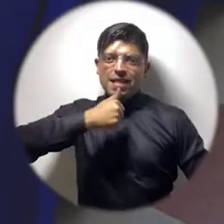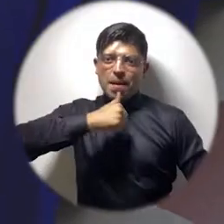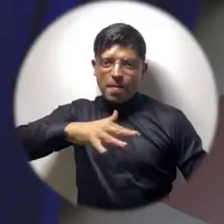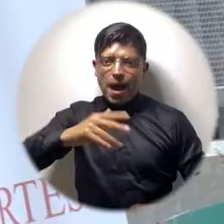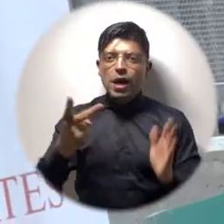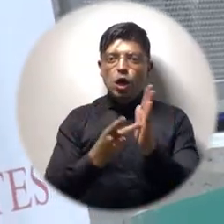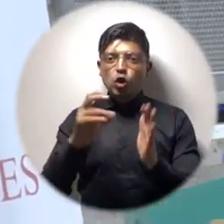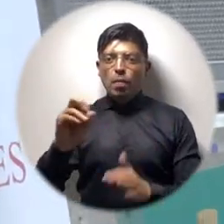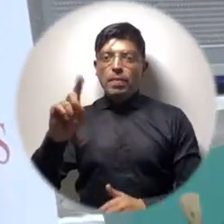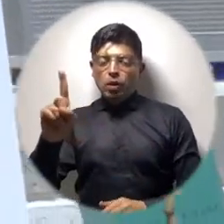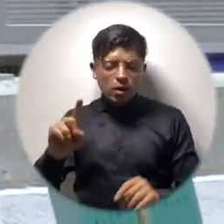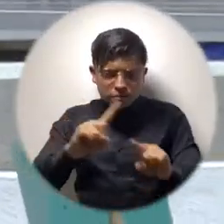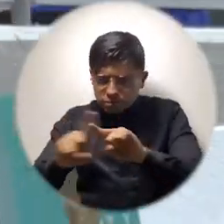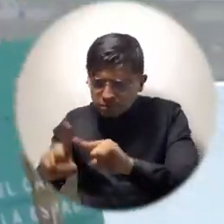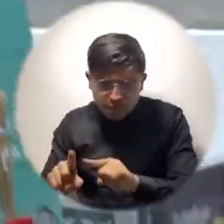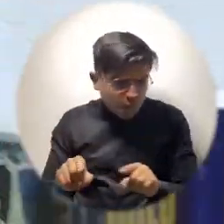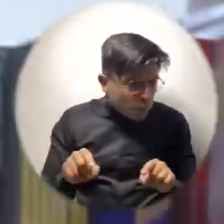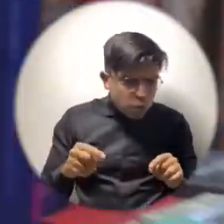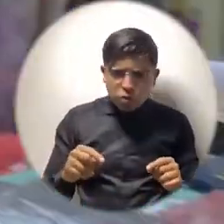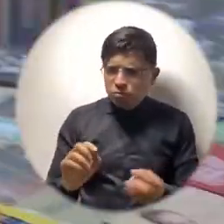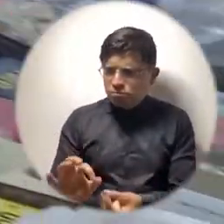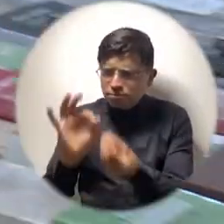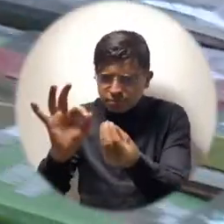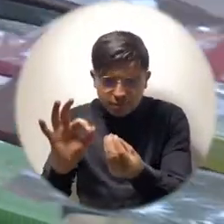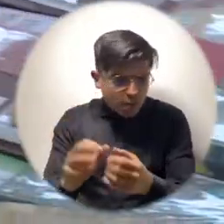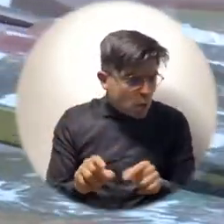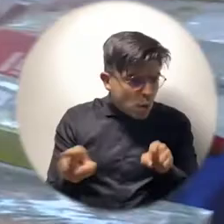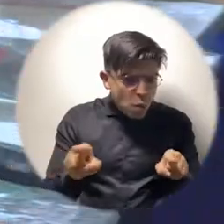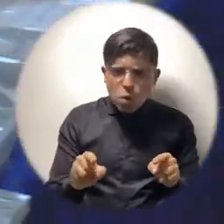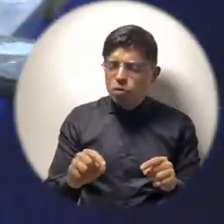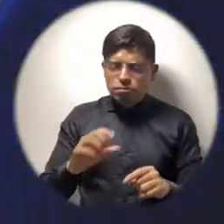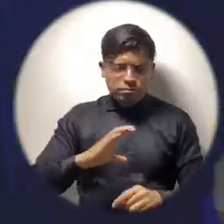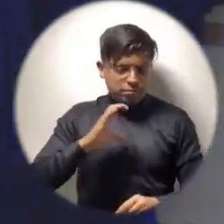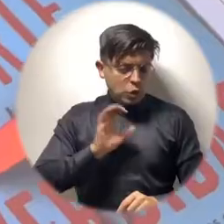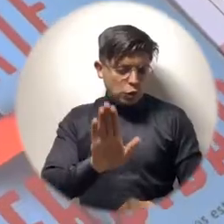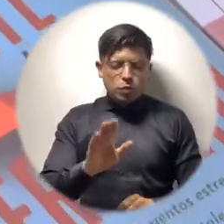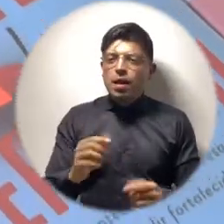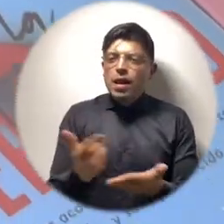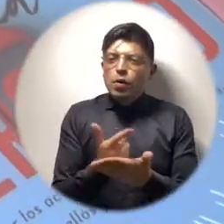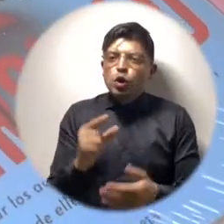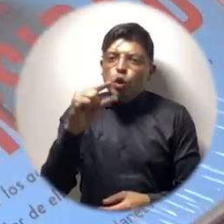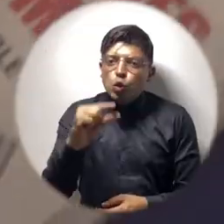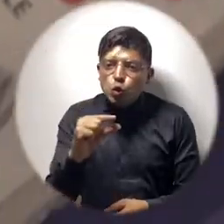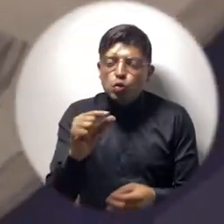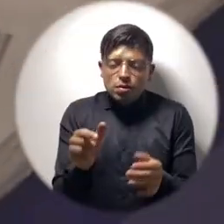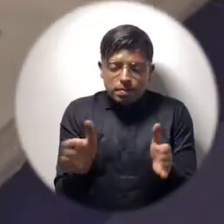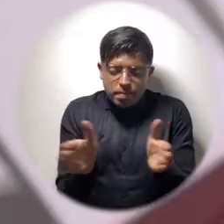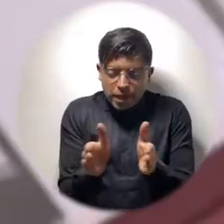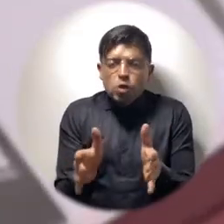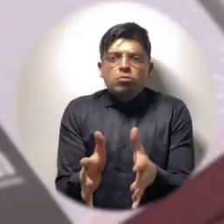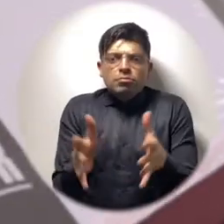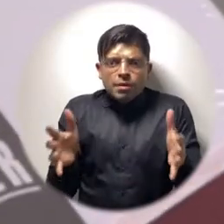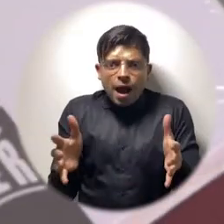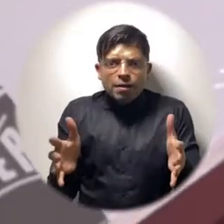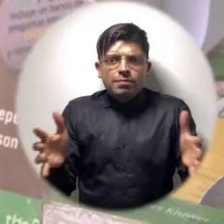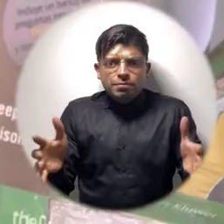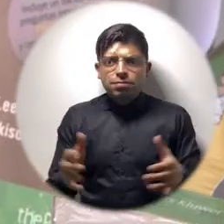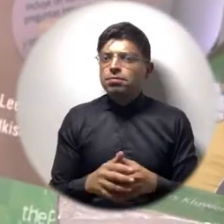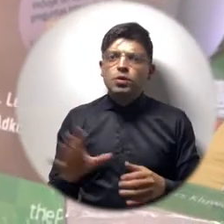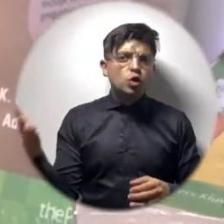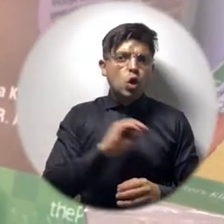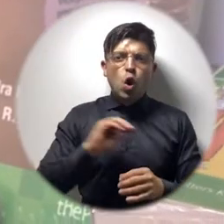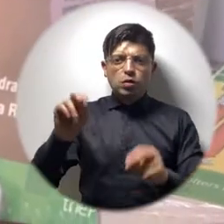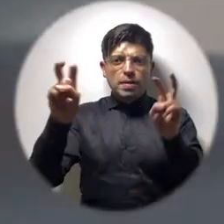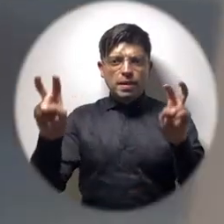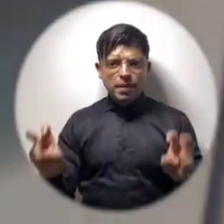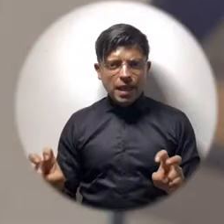2021, la variedad, la cantidad y la calidad es lo más característico. Libros pequeños, medianos y grandes, de todos los